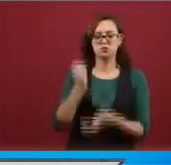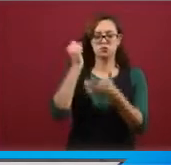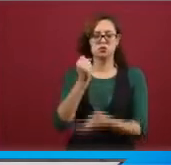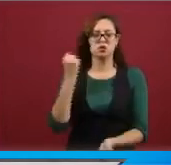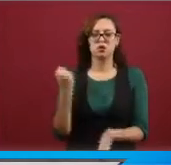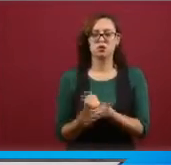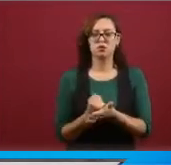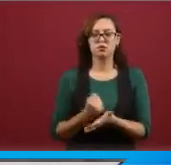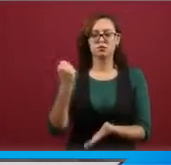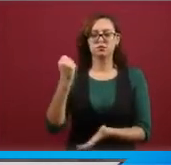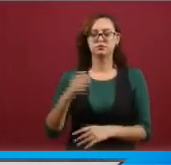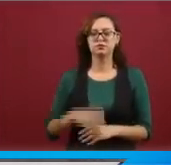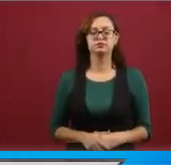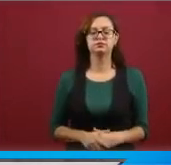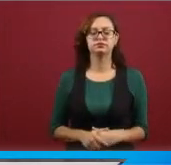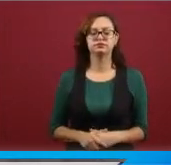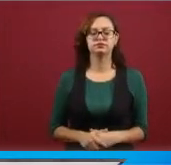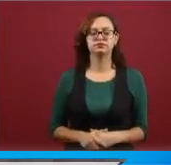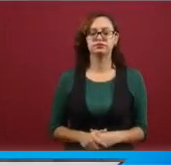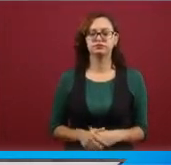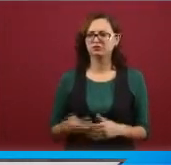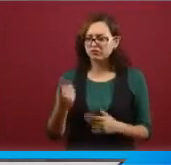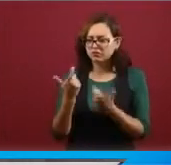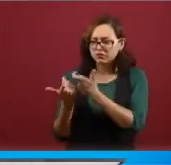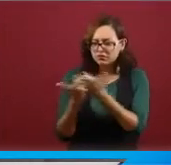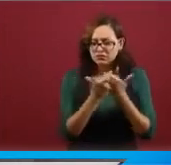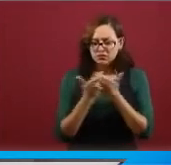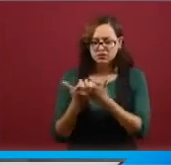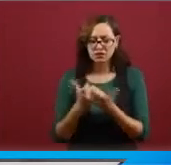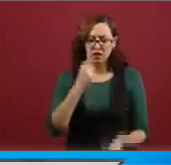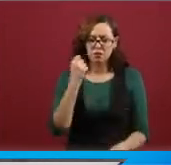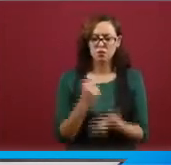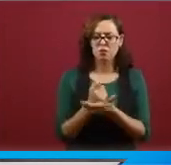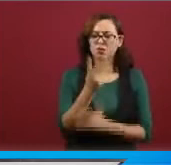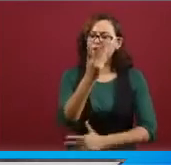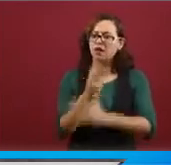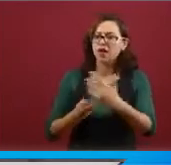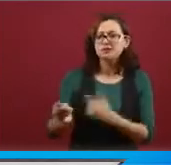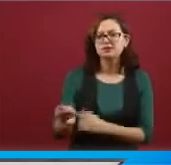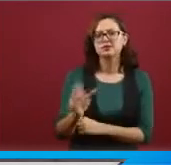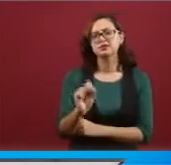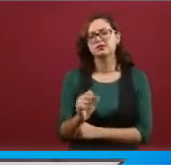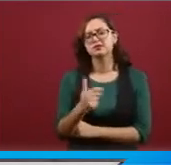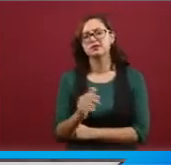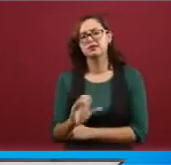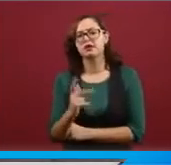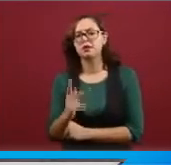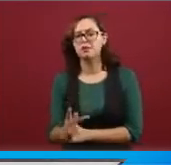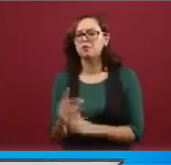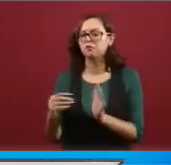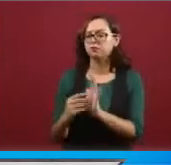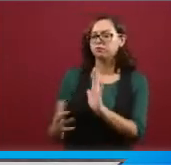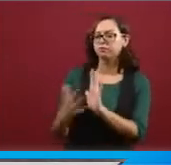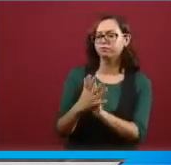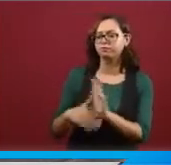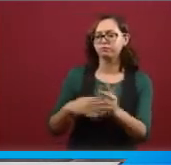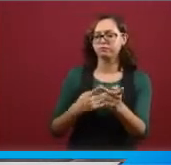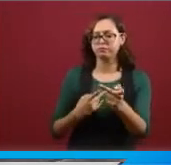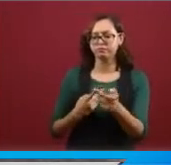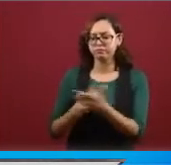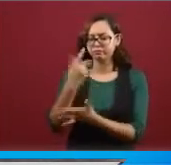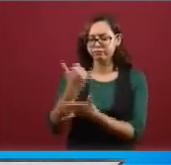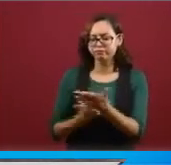Se proyecta un incremento de 2.497 millones de barriles para 2024 y 2.802 millones de barriles